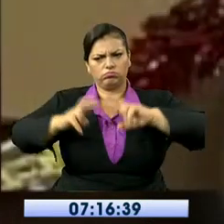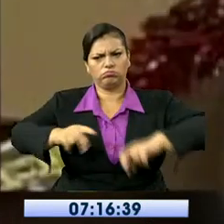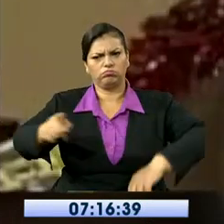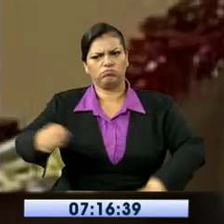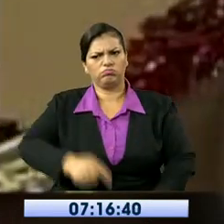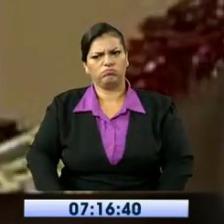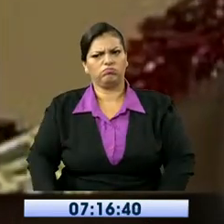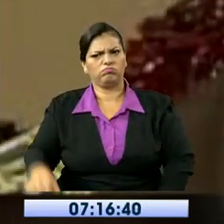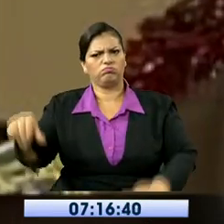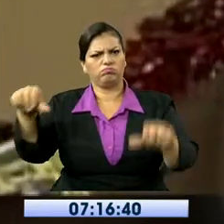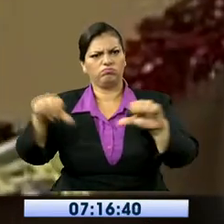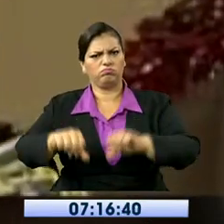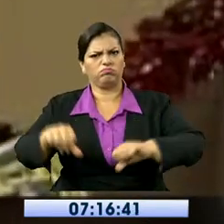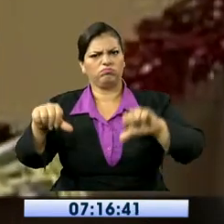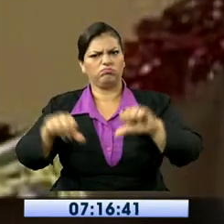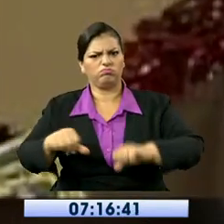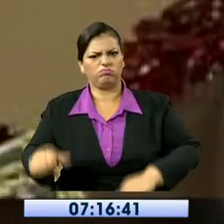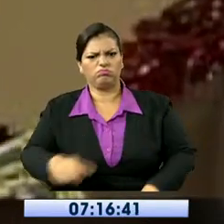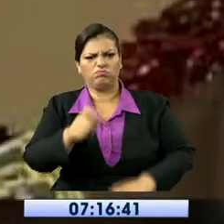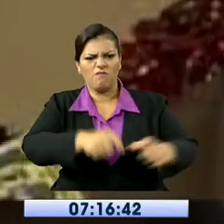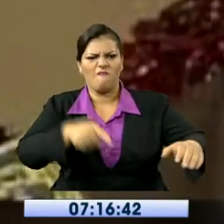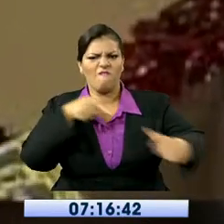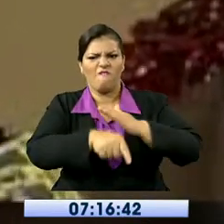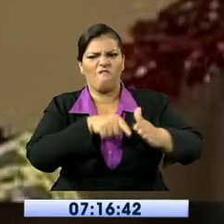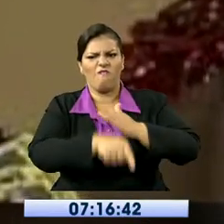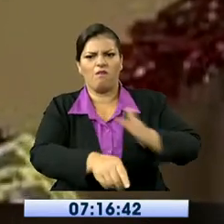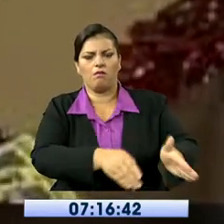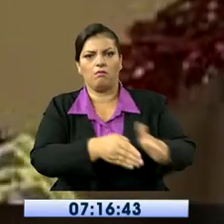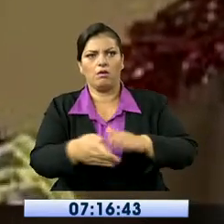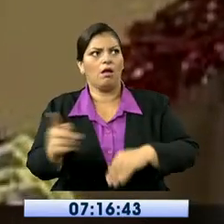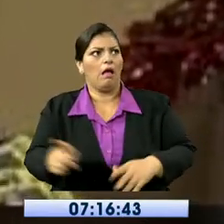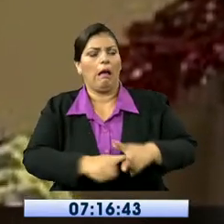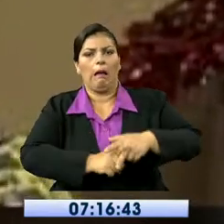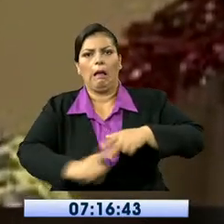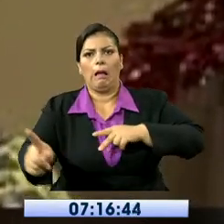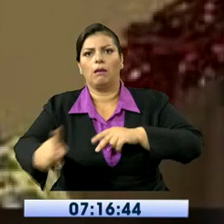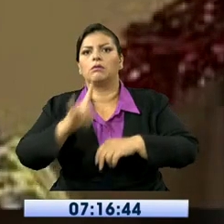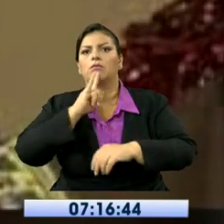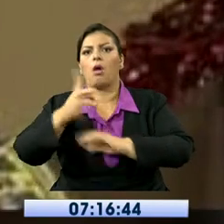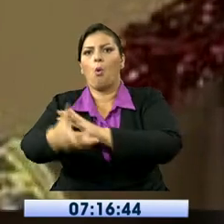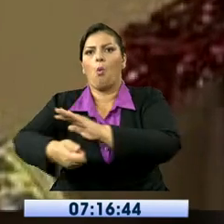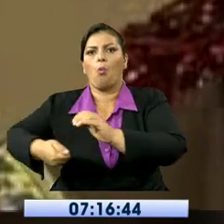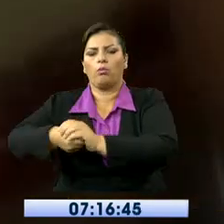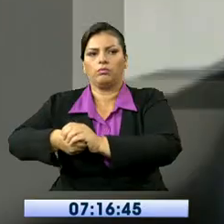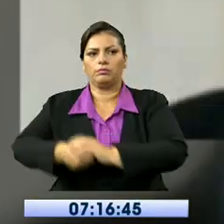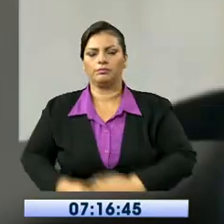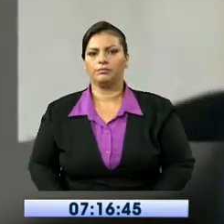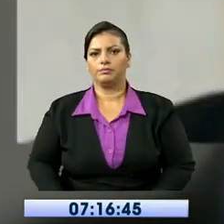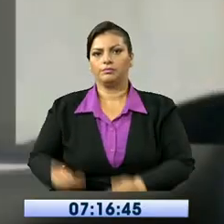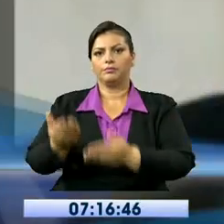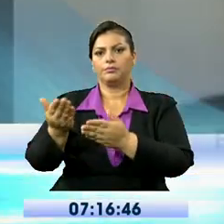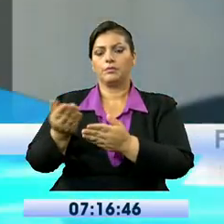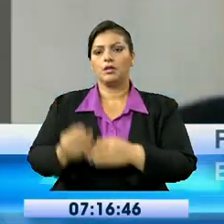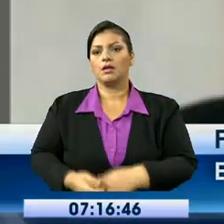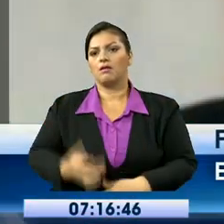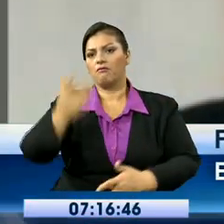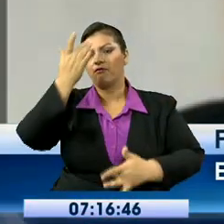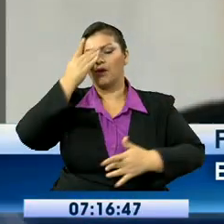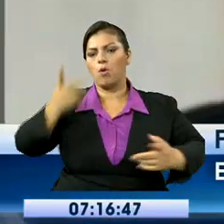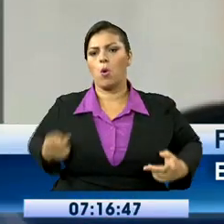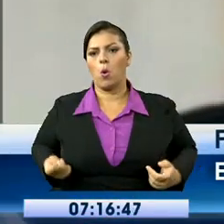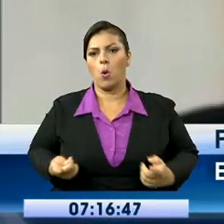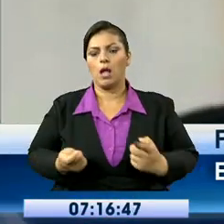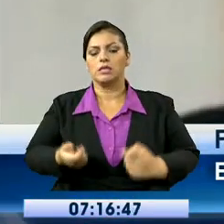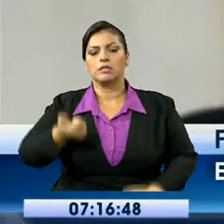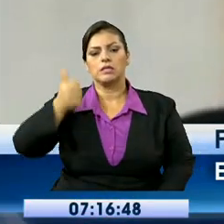Un cáncer avanzado terminó con la vida del excomandante general de la policía, Edgar Gonzalo Baca Vinuesa, la madrugada de este martes 31 de